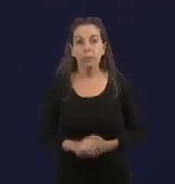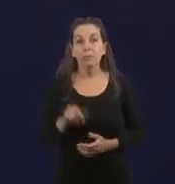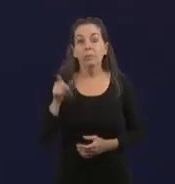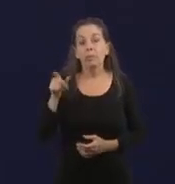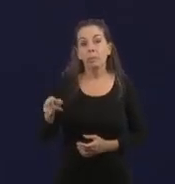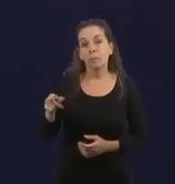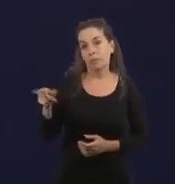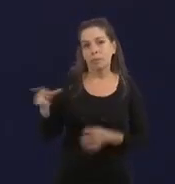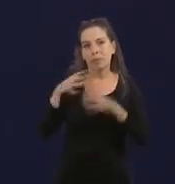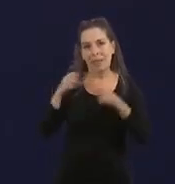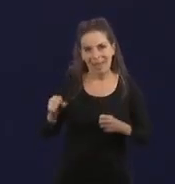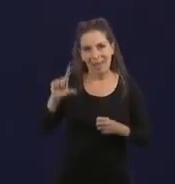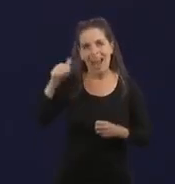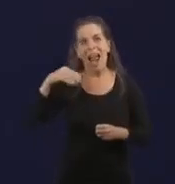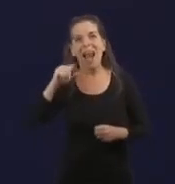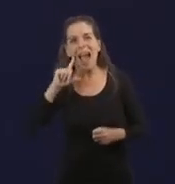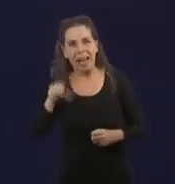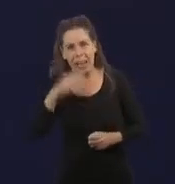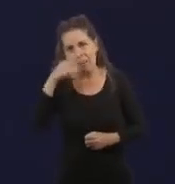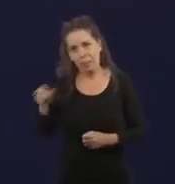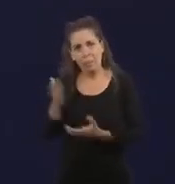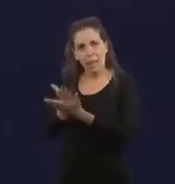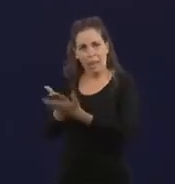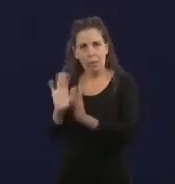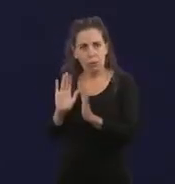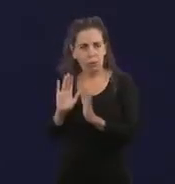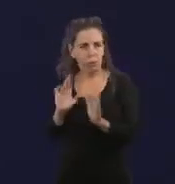el amigo Lanari, se lo pedimos a Capital Humano y se los pasamos, no hay ningún problema.